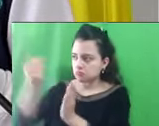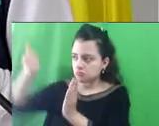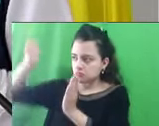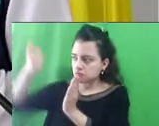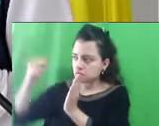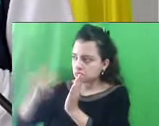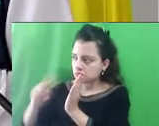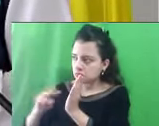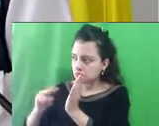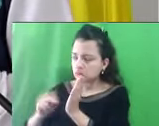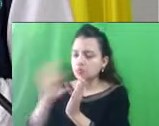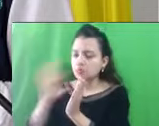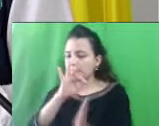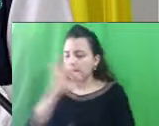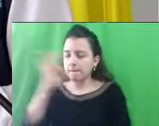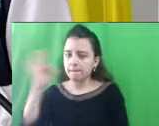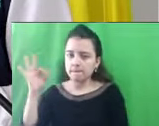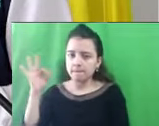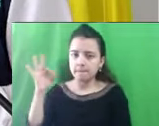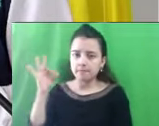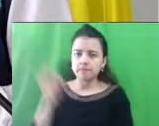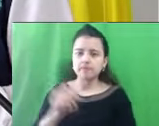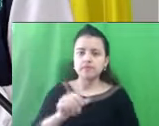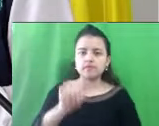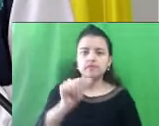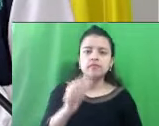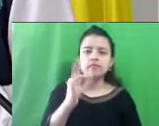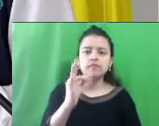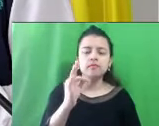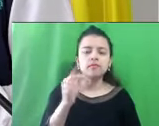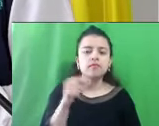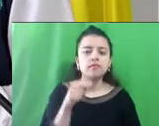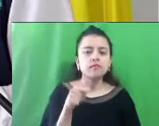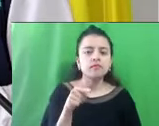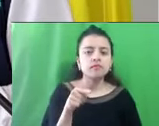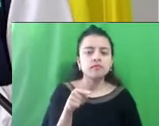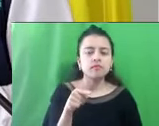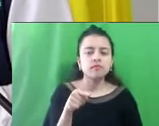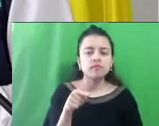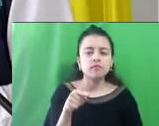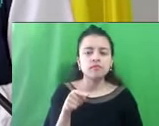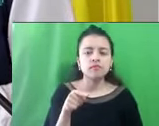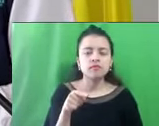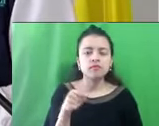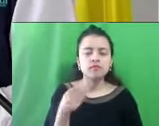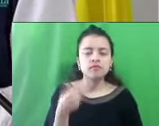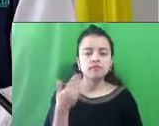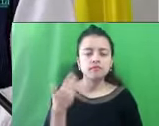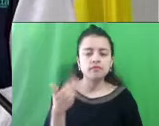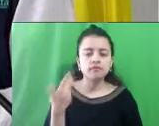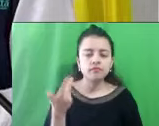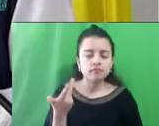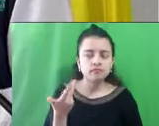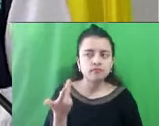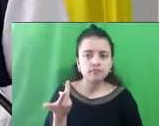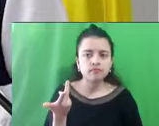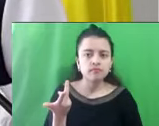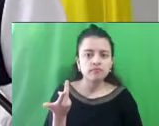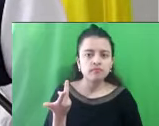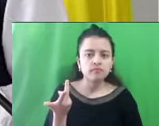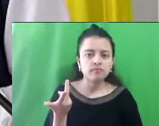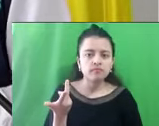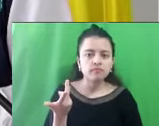aceptado atacar este primer punto que era Aguapucha. Aguapucha, el año